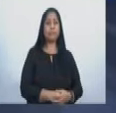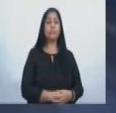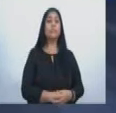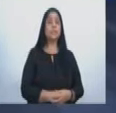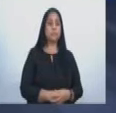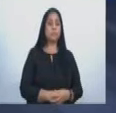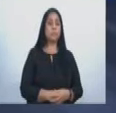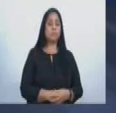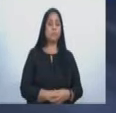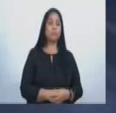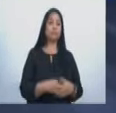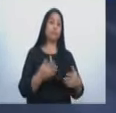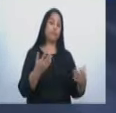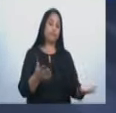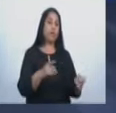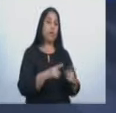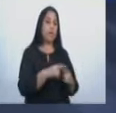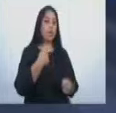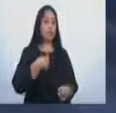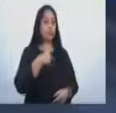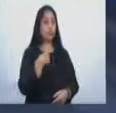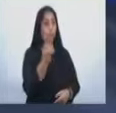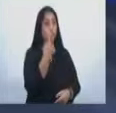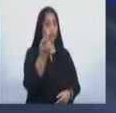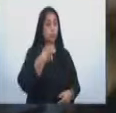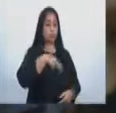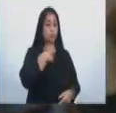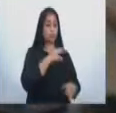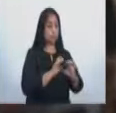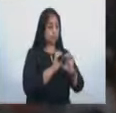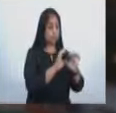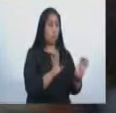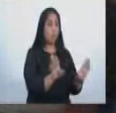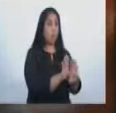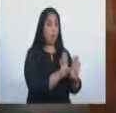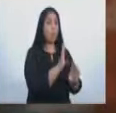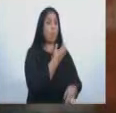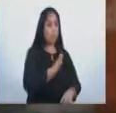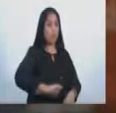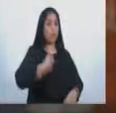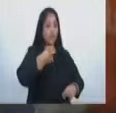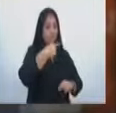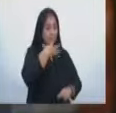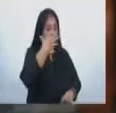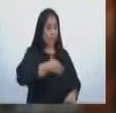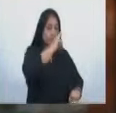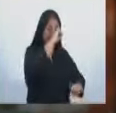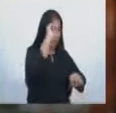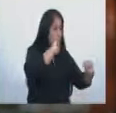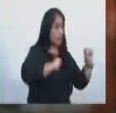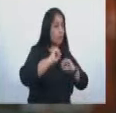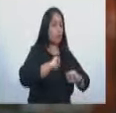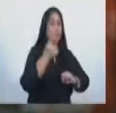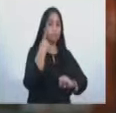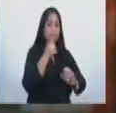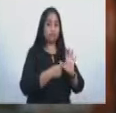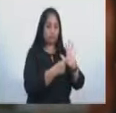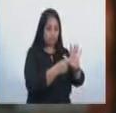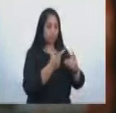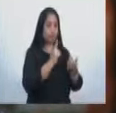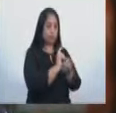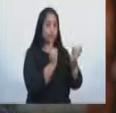bueno todo Nuestro esfuerzo Como gobierno Es realmente trabajar para que vayamos cambiando el